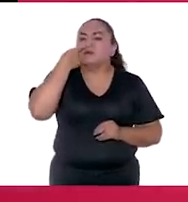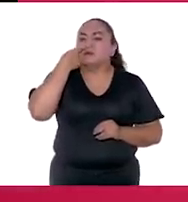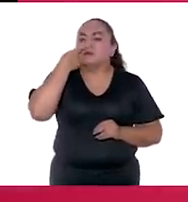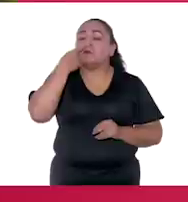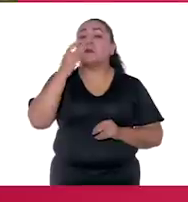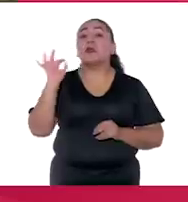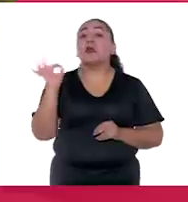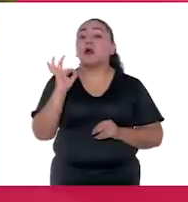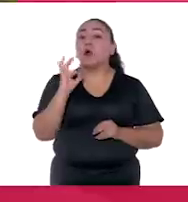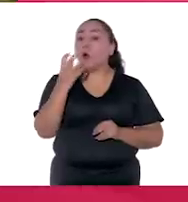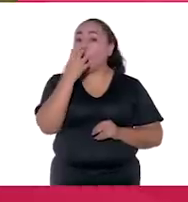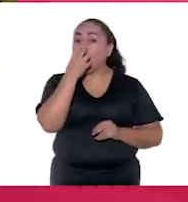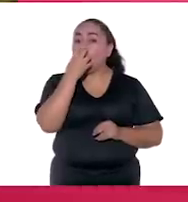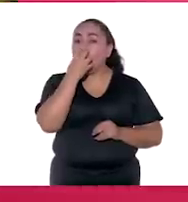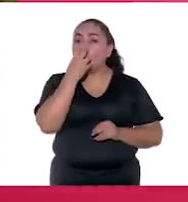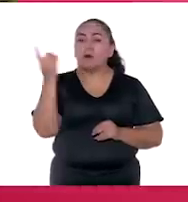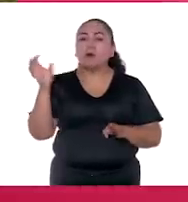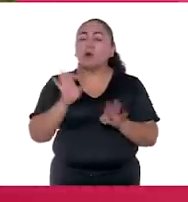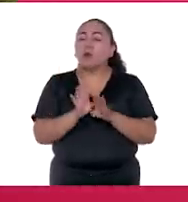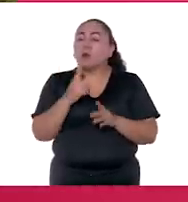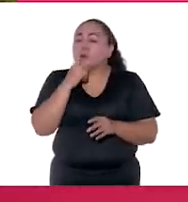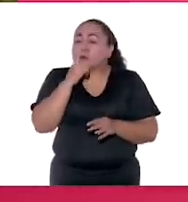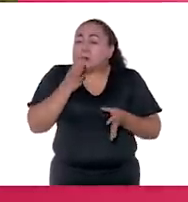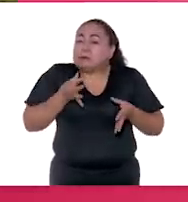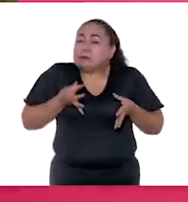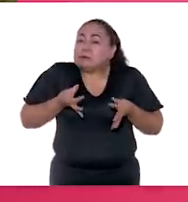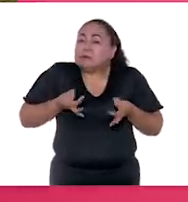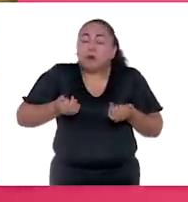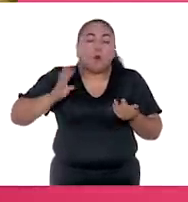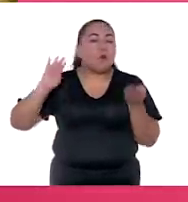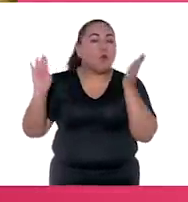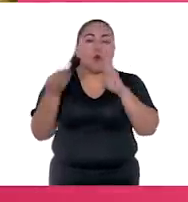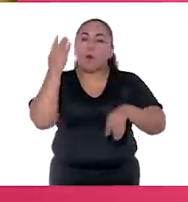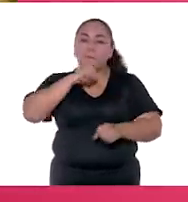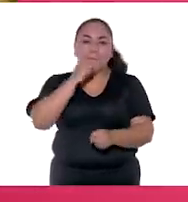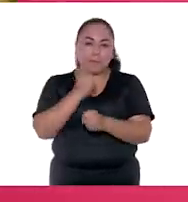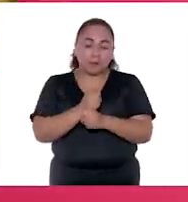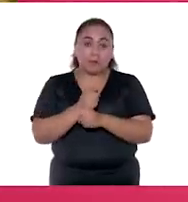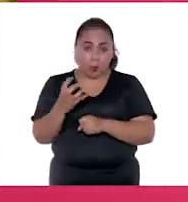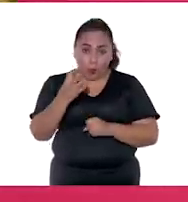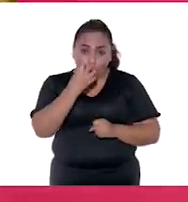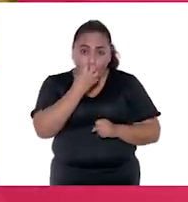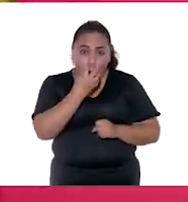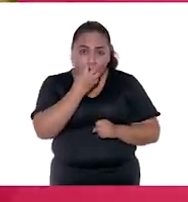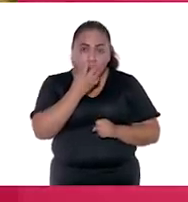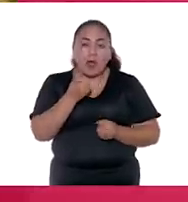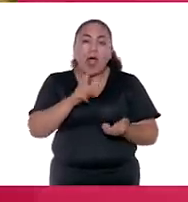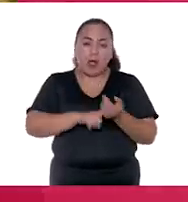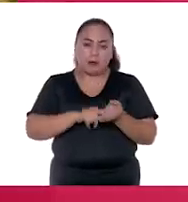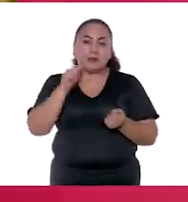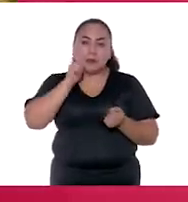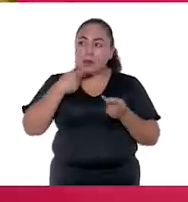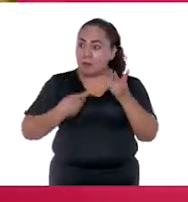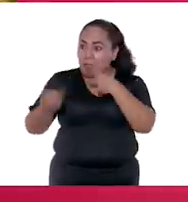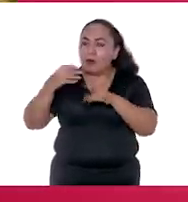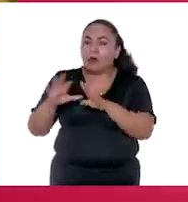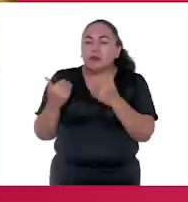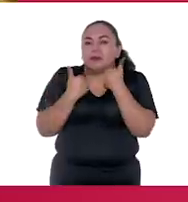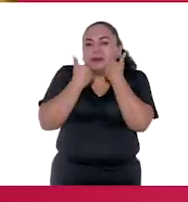Posiblemente los osos son los mamíferos con mejor olfato que existen en el mundo. Los osos son normalmente tímidos ante la presencia